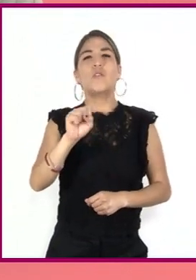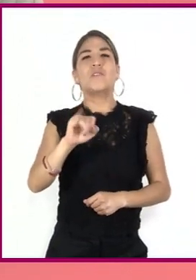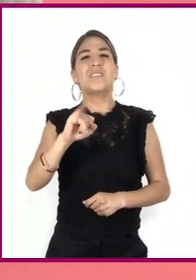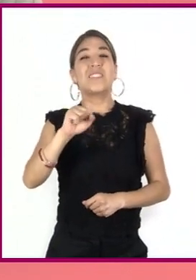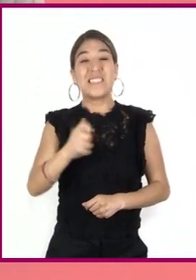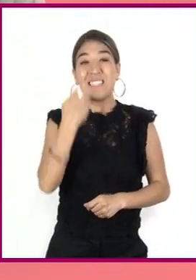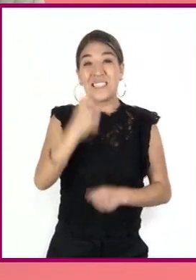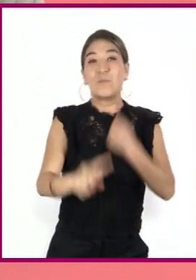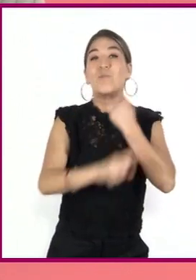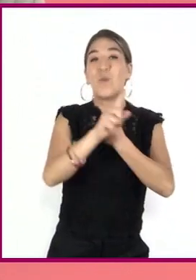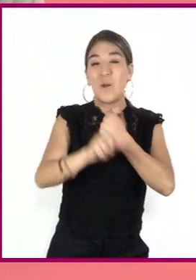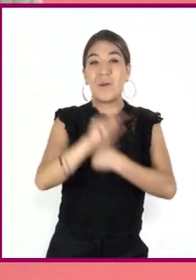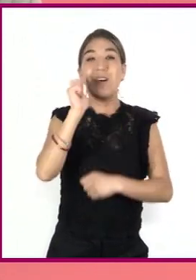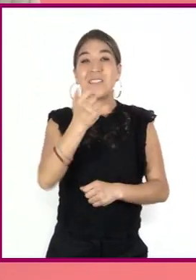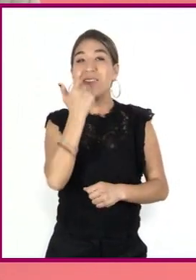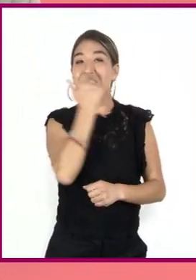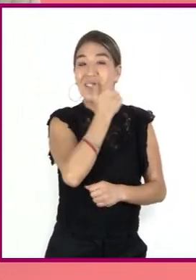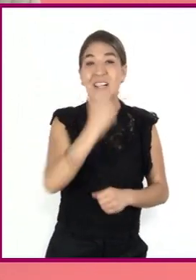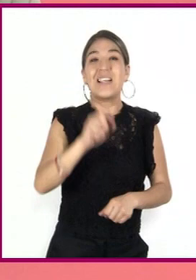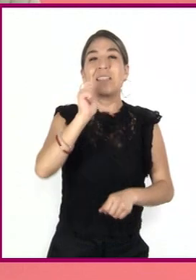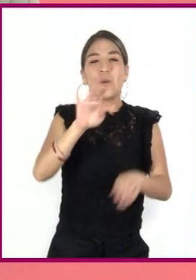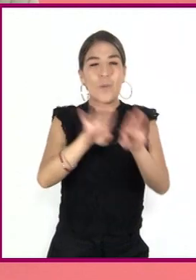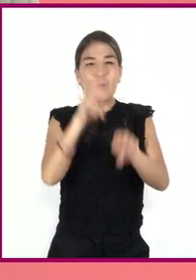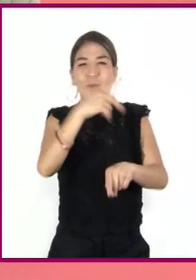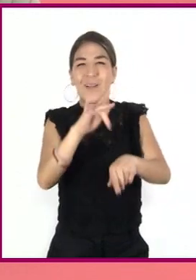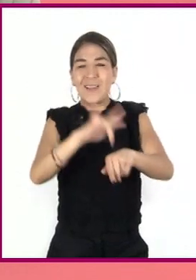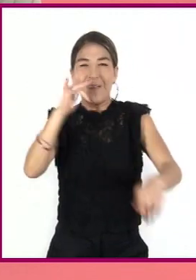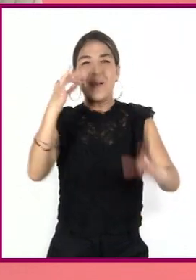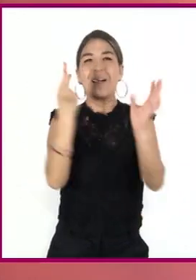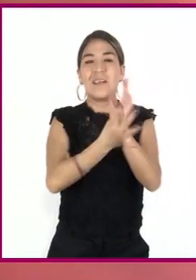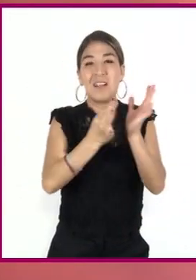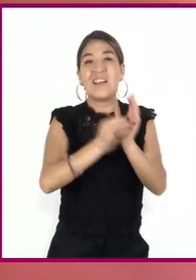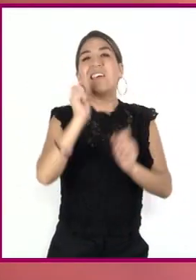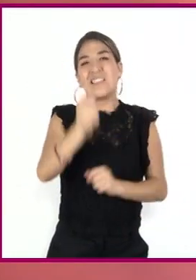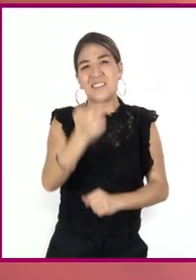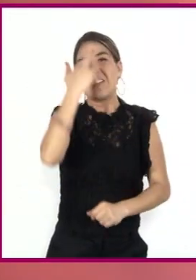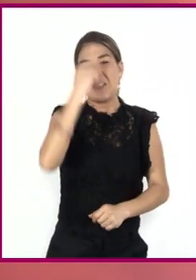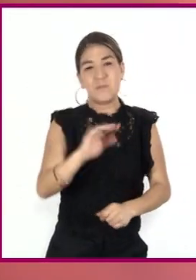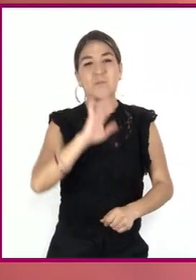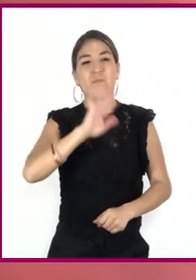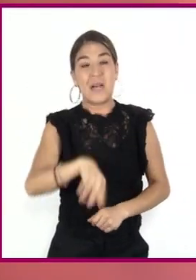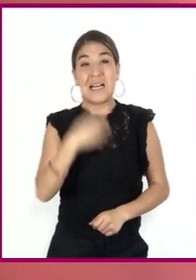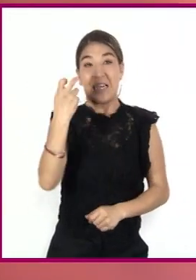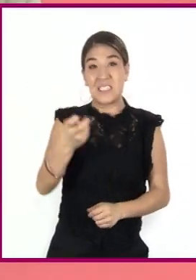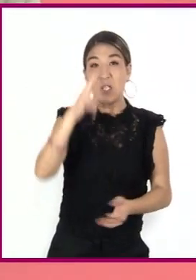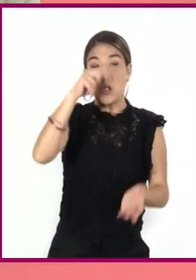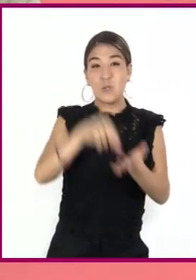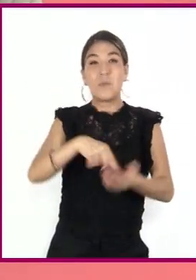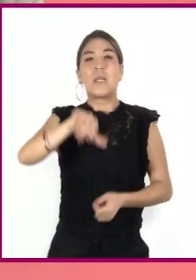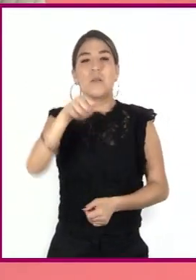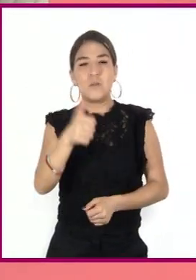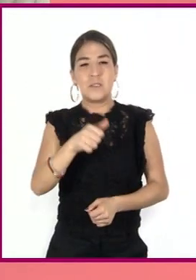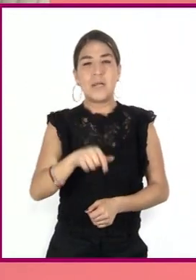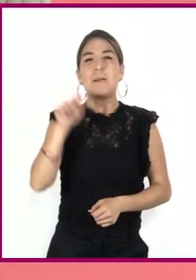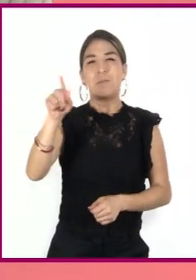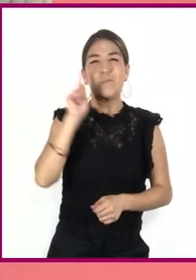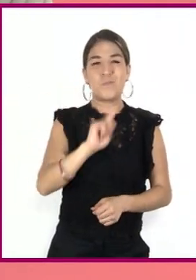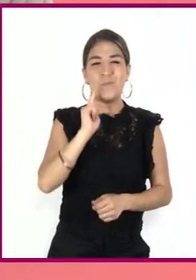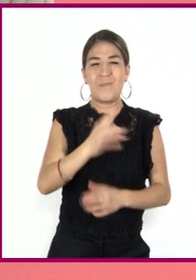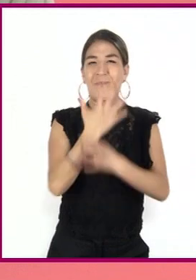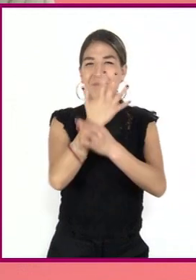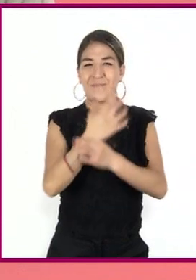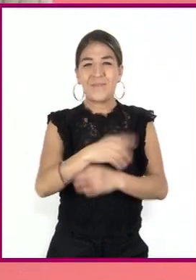del esmalte dental en niños expuestos a concentraciones elevadas de fluoruro. En 2011, Galicia Chacón y